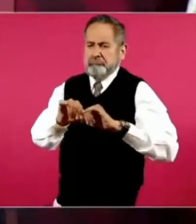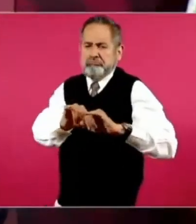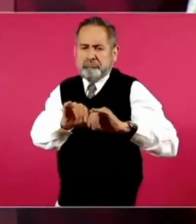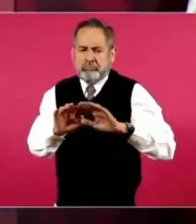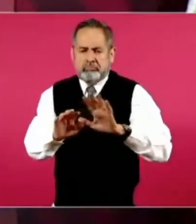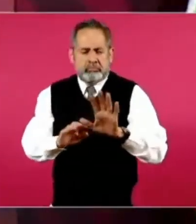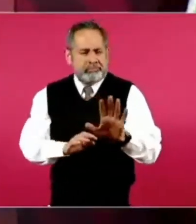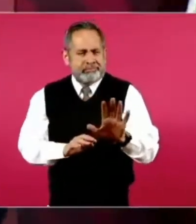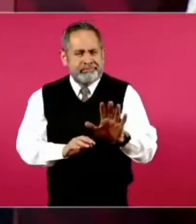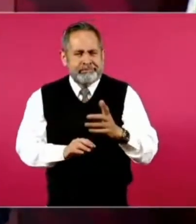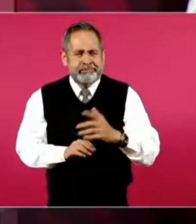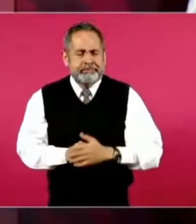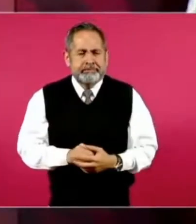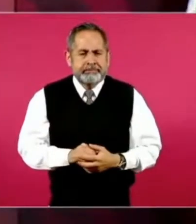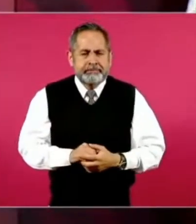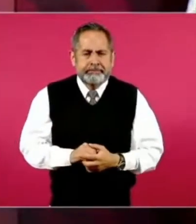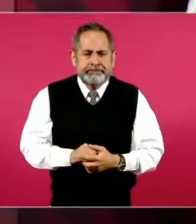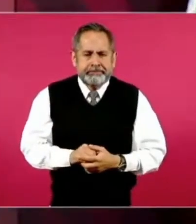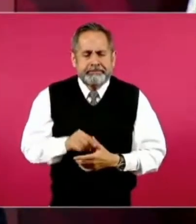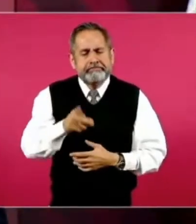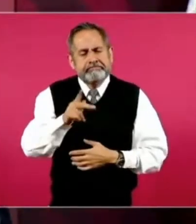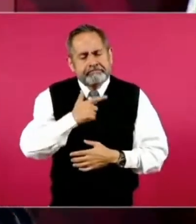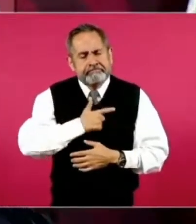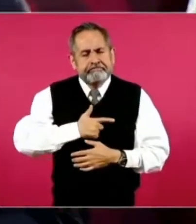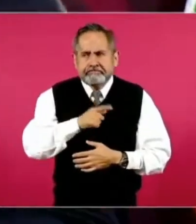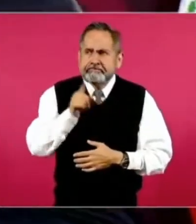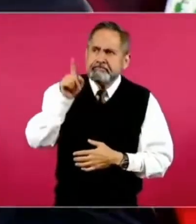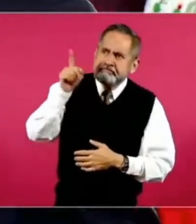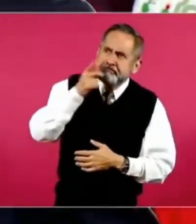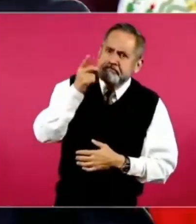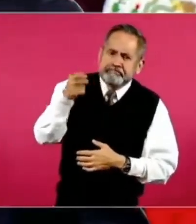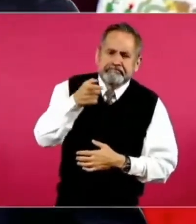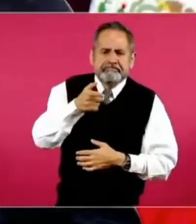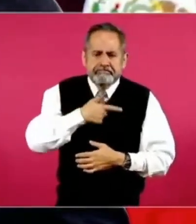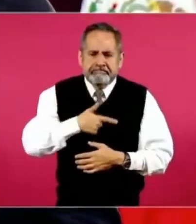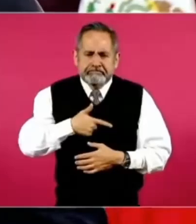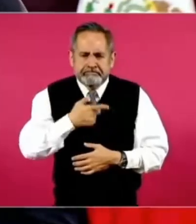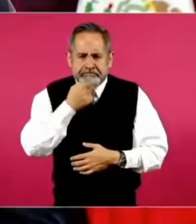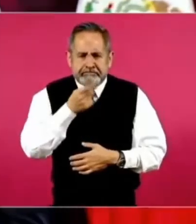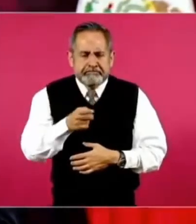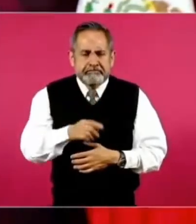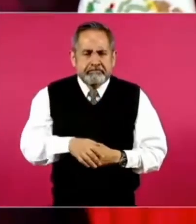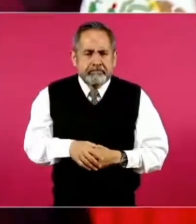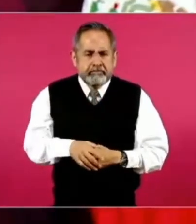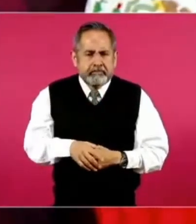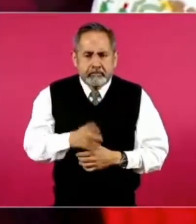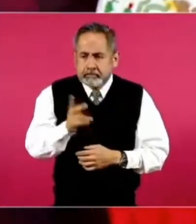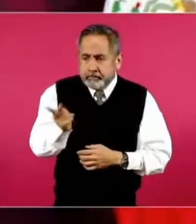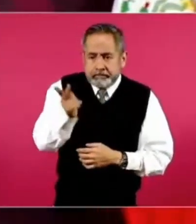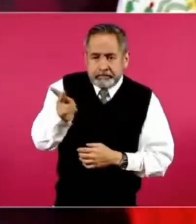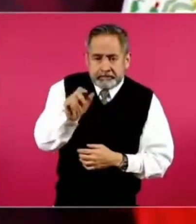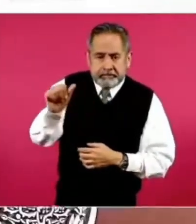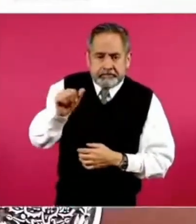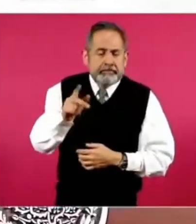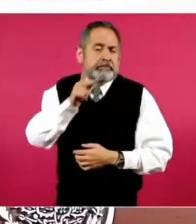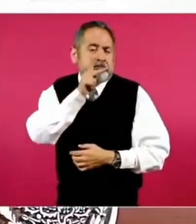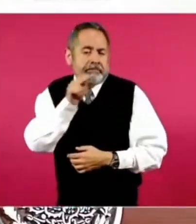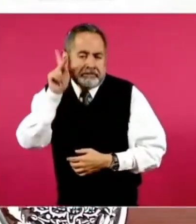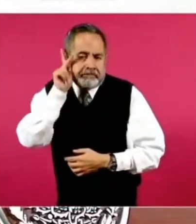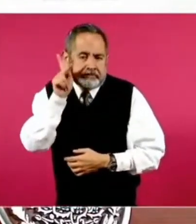Pero me gustó mucho porque le preguntan al Papa